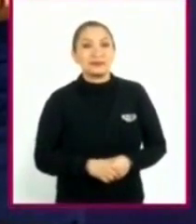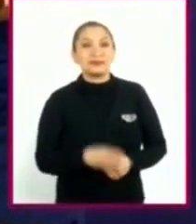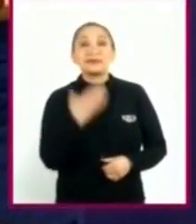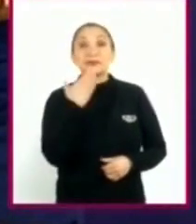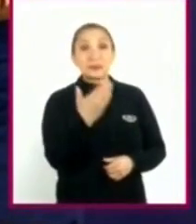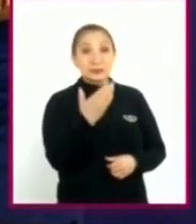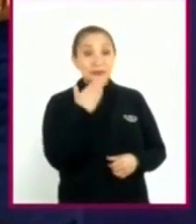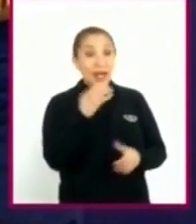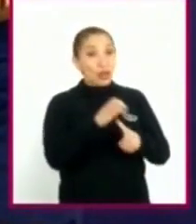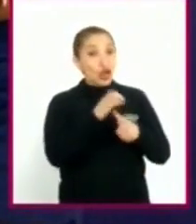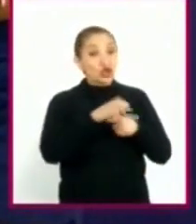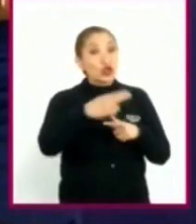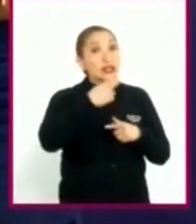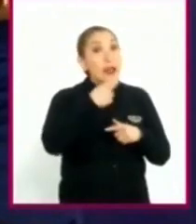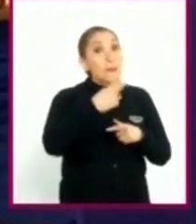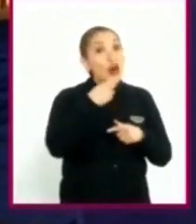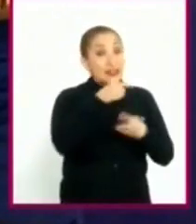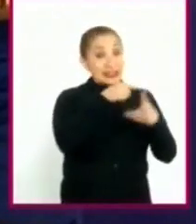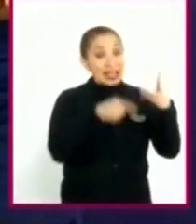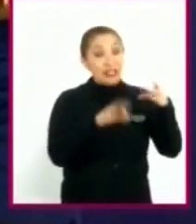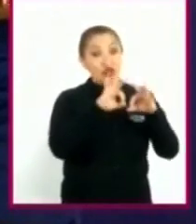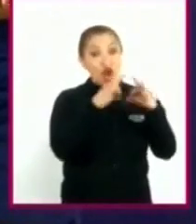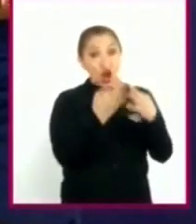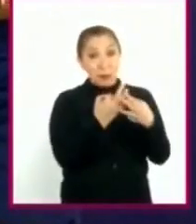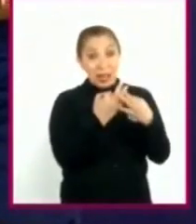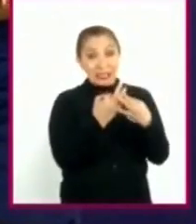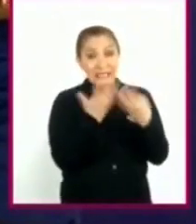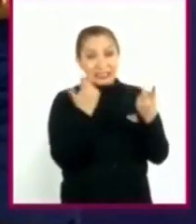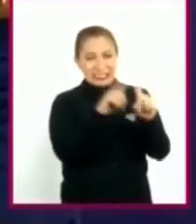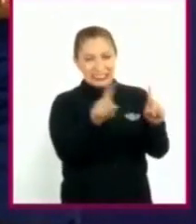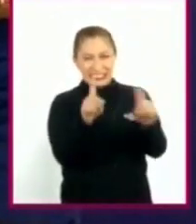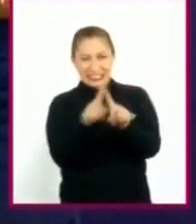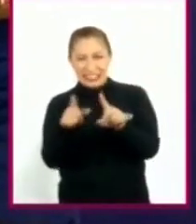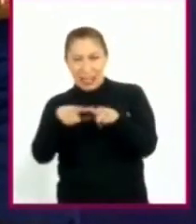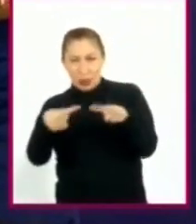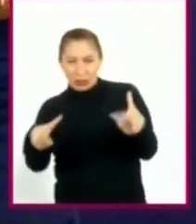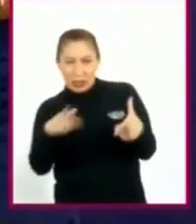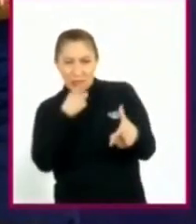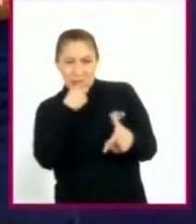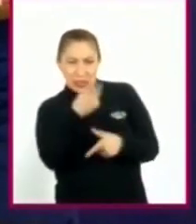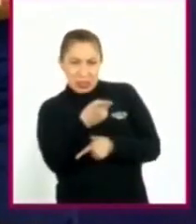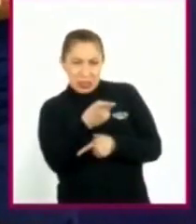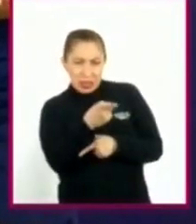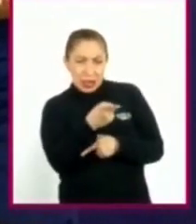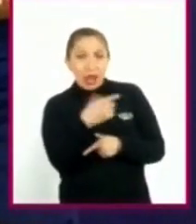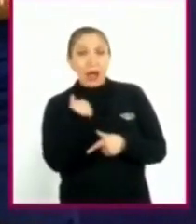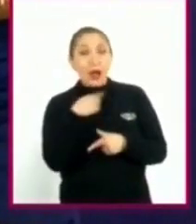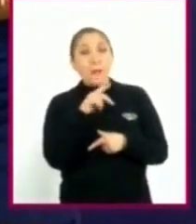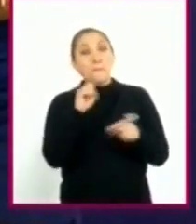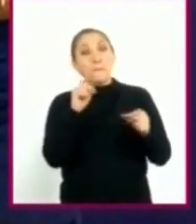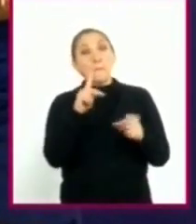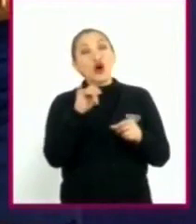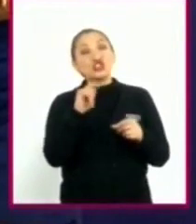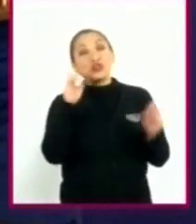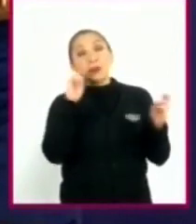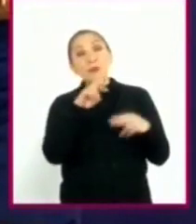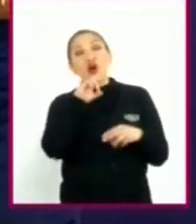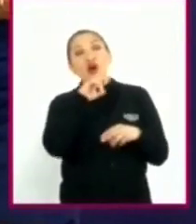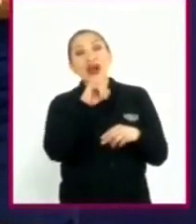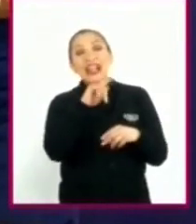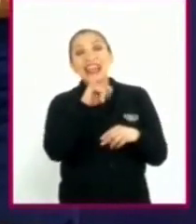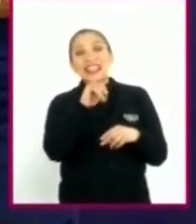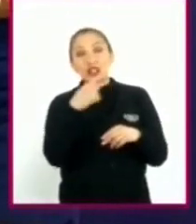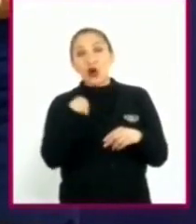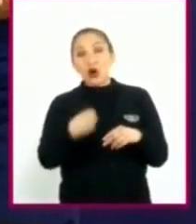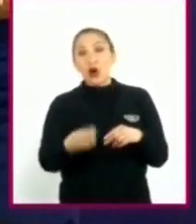Bien, entonces si usamos los 3 tipos de variantes lingüísticas, podríamos decir: pues nos vemos en un ratito para ver el fútbol y